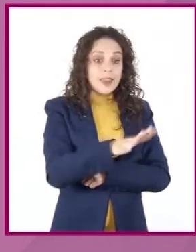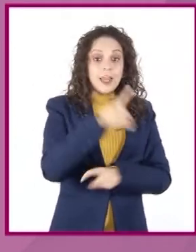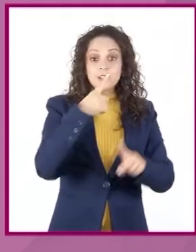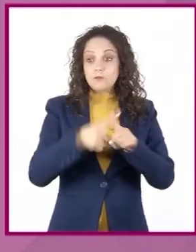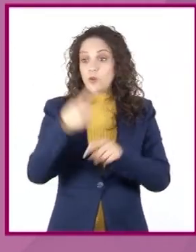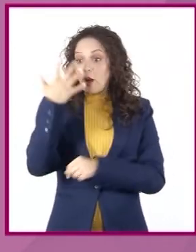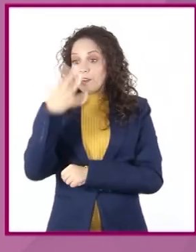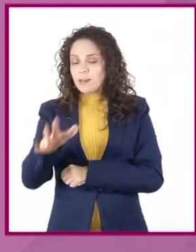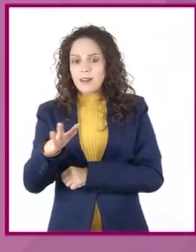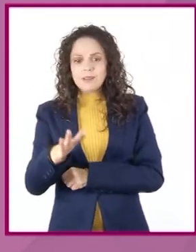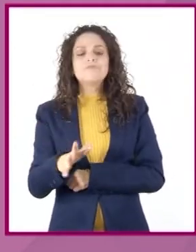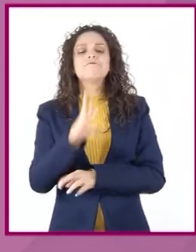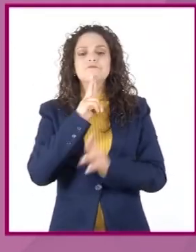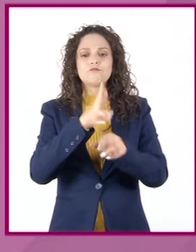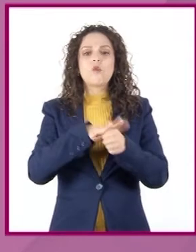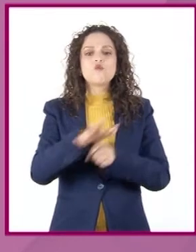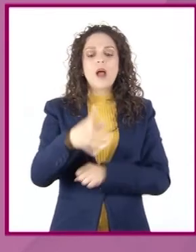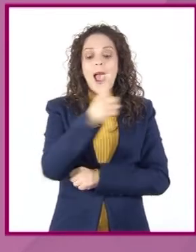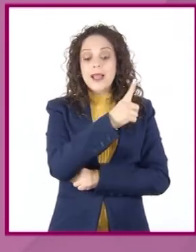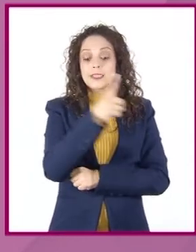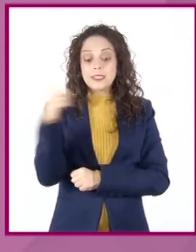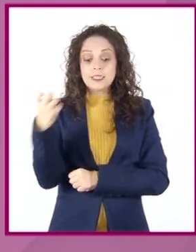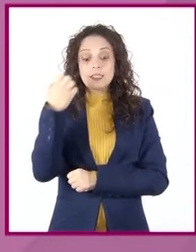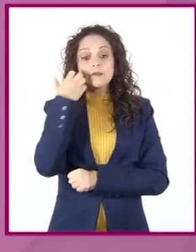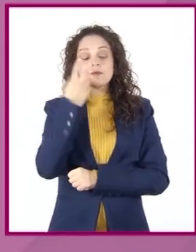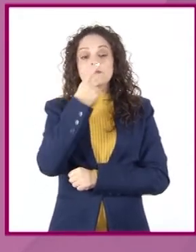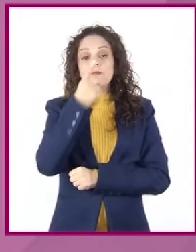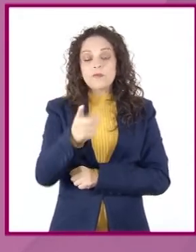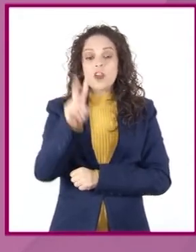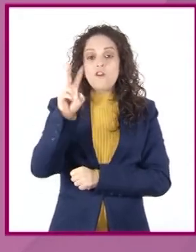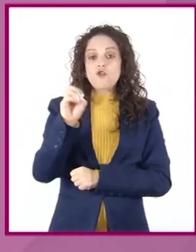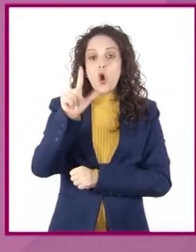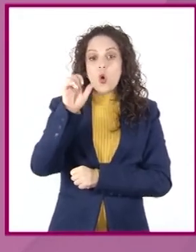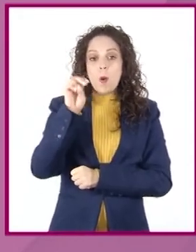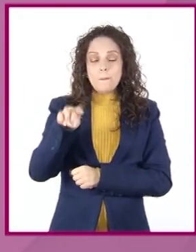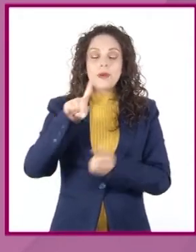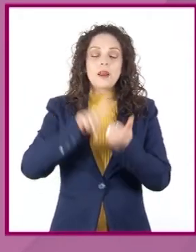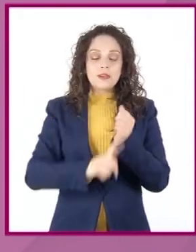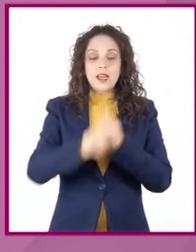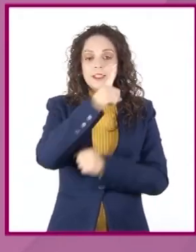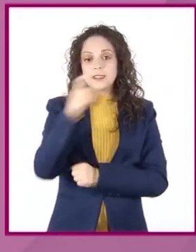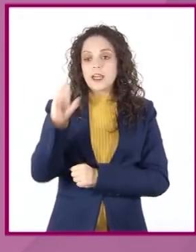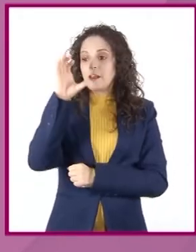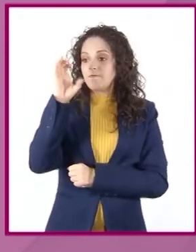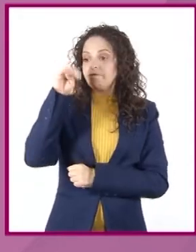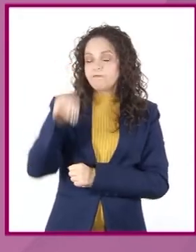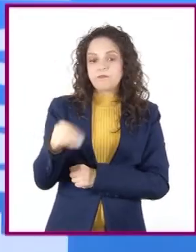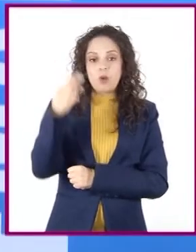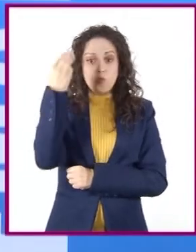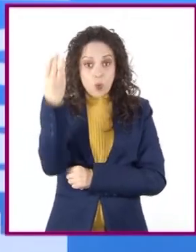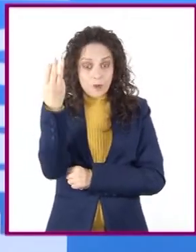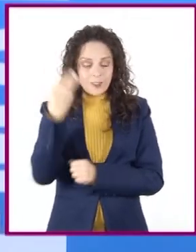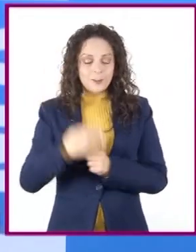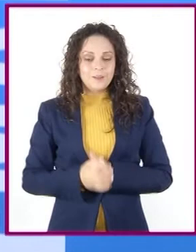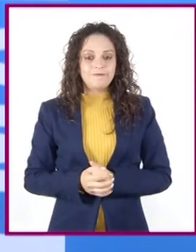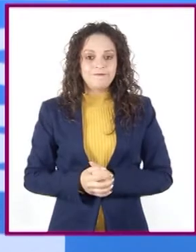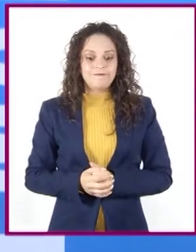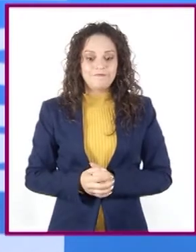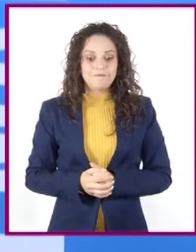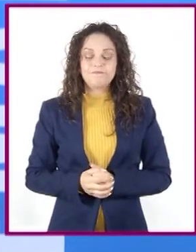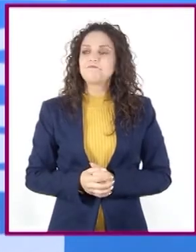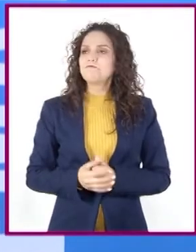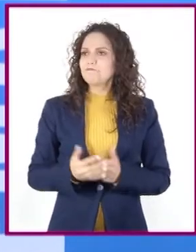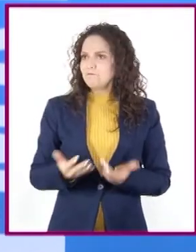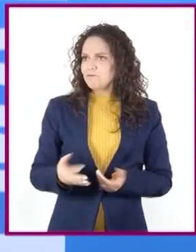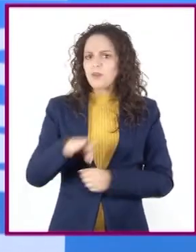100. Esto quiere decir que el volumen es igual a 100 centímetros cúbicos. Parece que